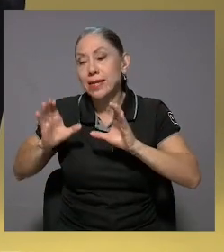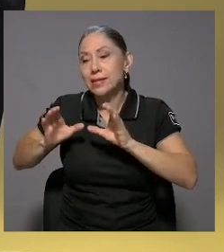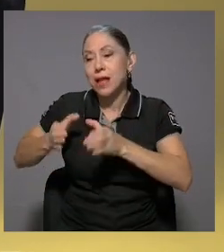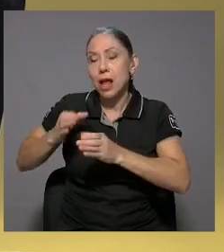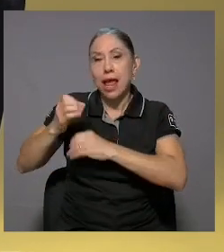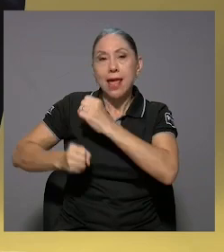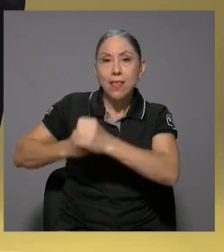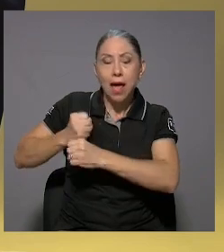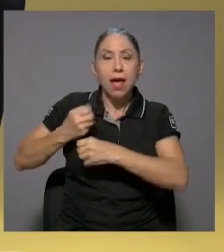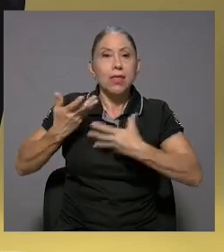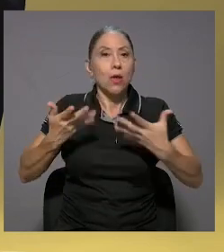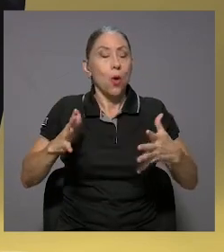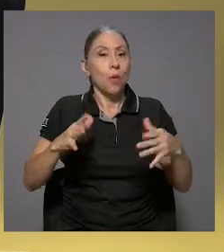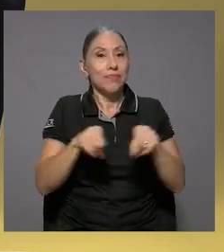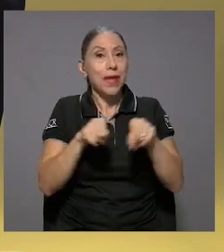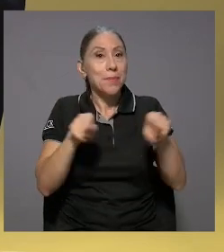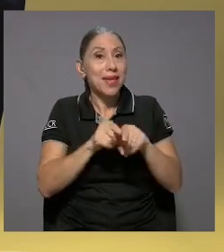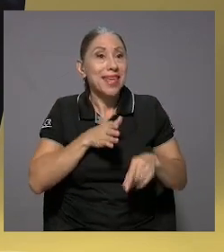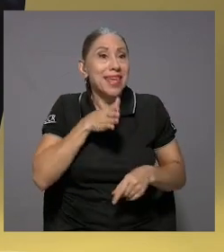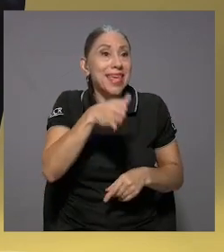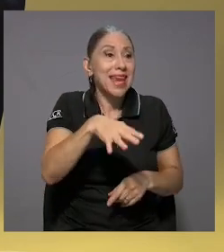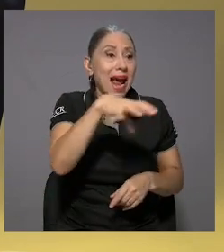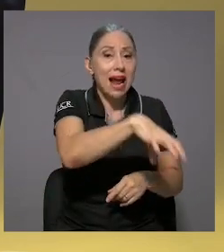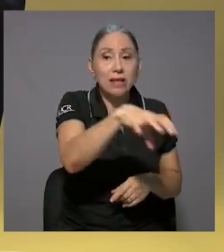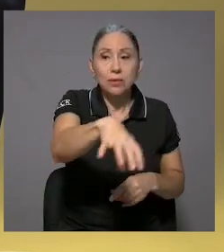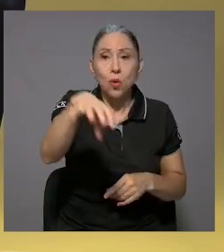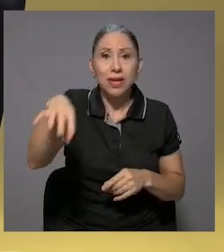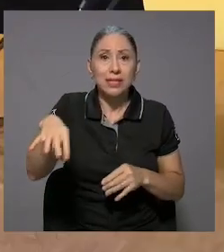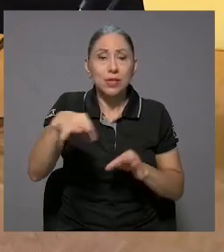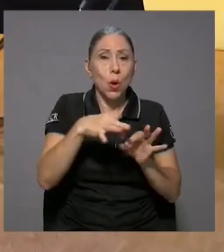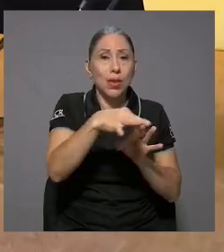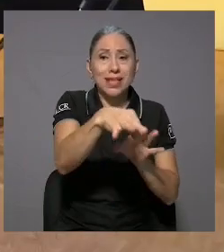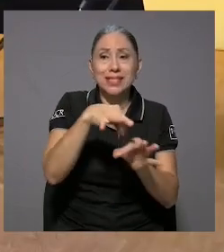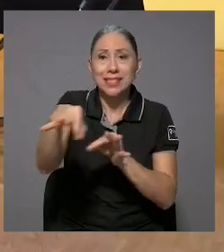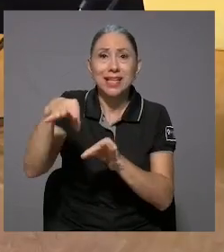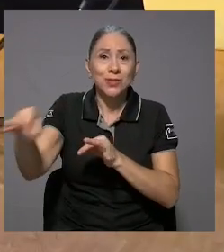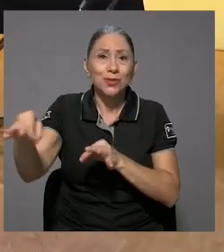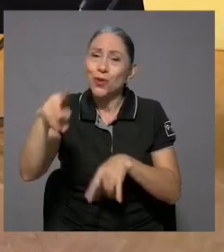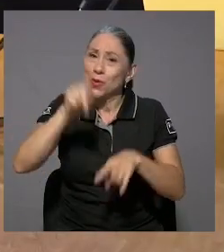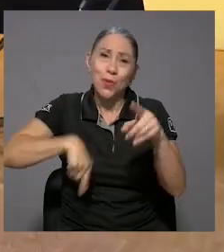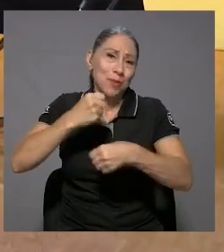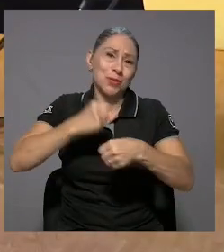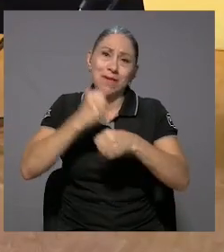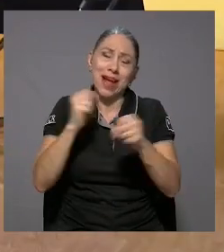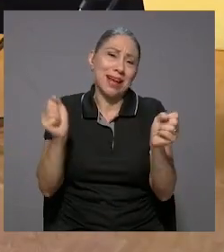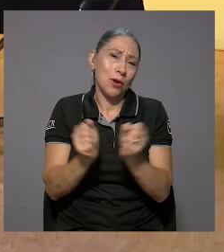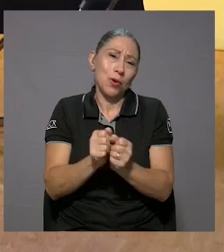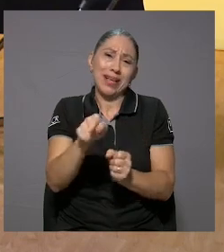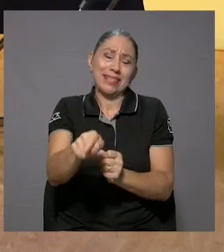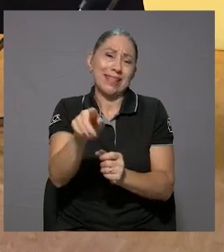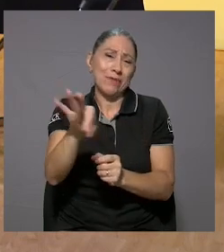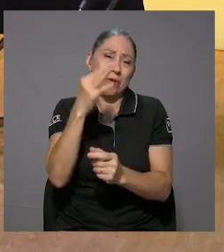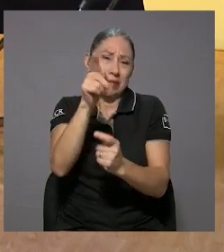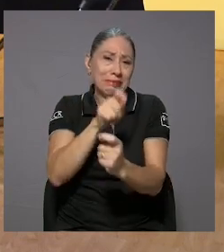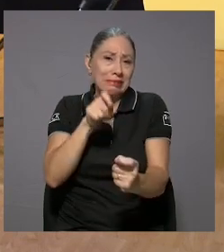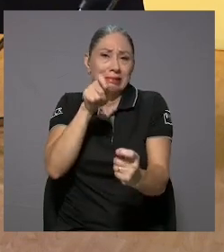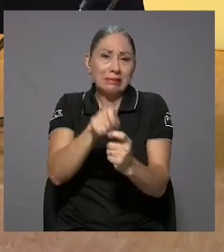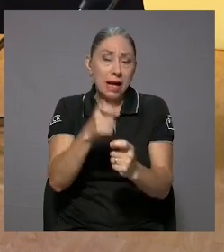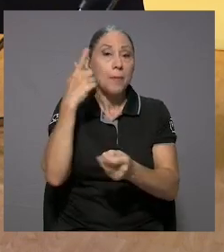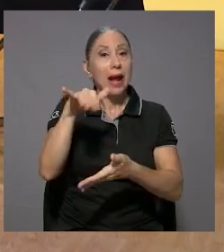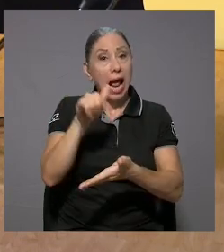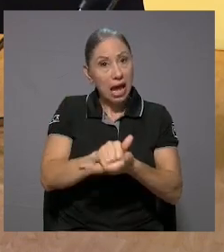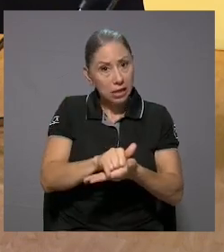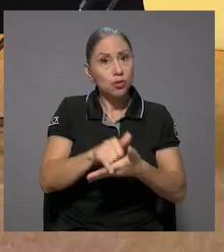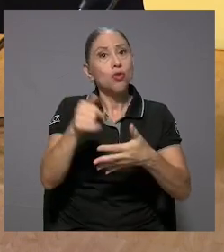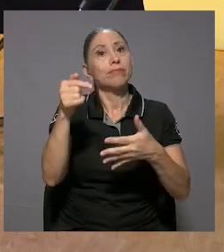edad o incluso ir a cantones o distritos, las muestras no dan para eso. Entonces, por eso surgen todos este tipo